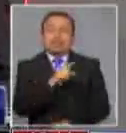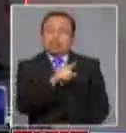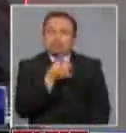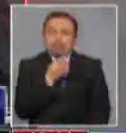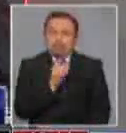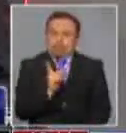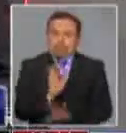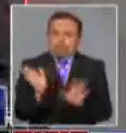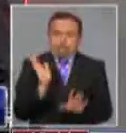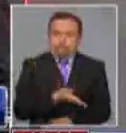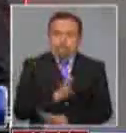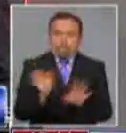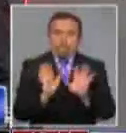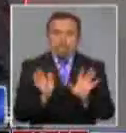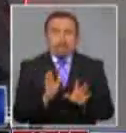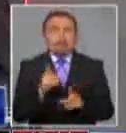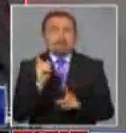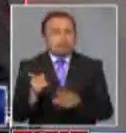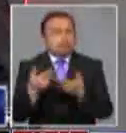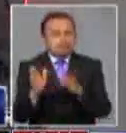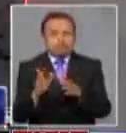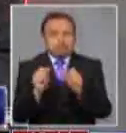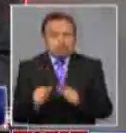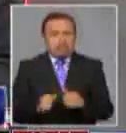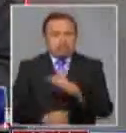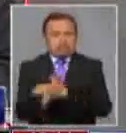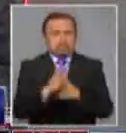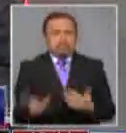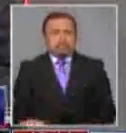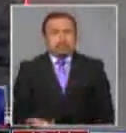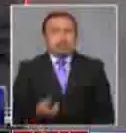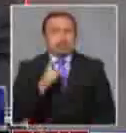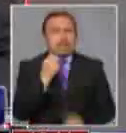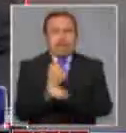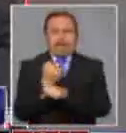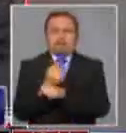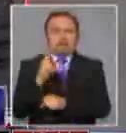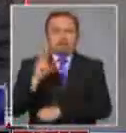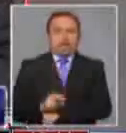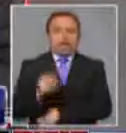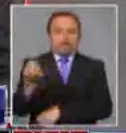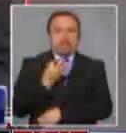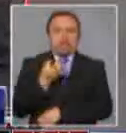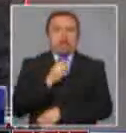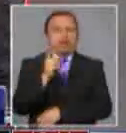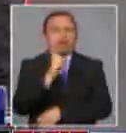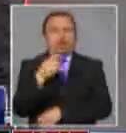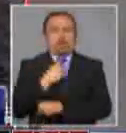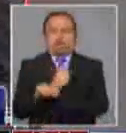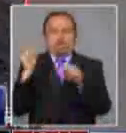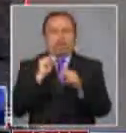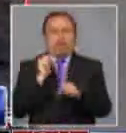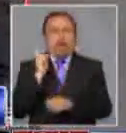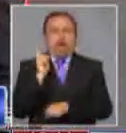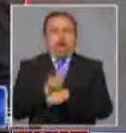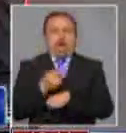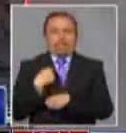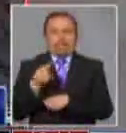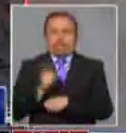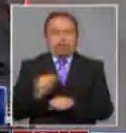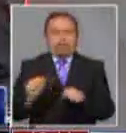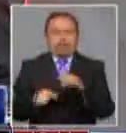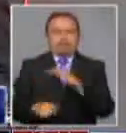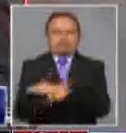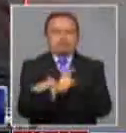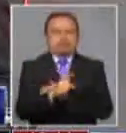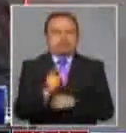nadie ha suspendido la autorización por lo tanto ustedes pueden pasar el carabinero me dijo No yo tengo orden de no dejarlos pasar lo